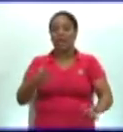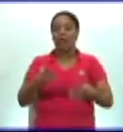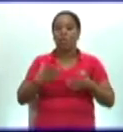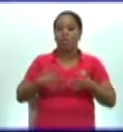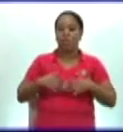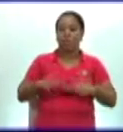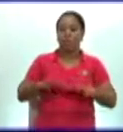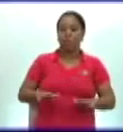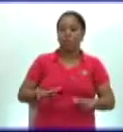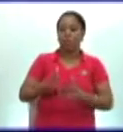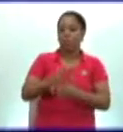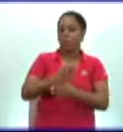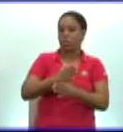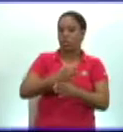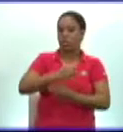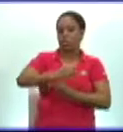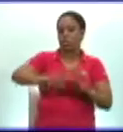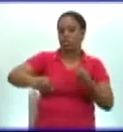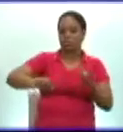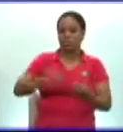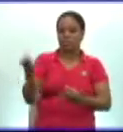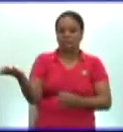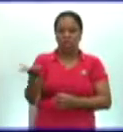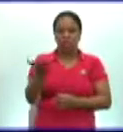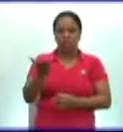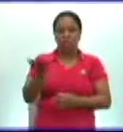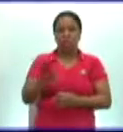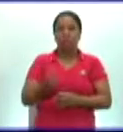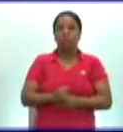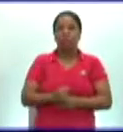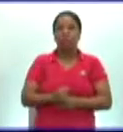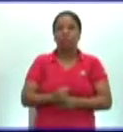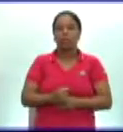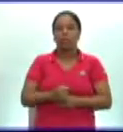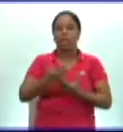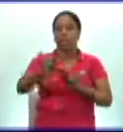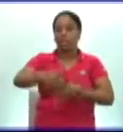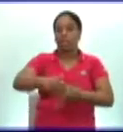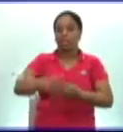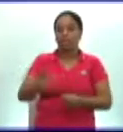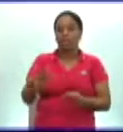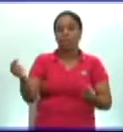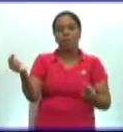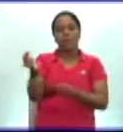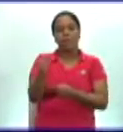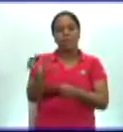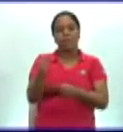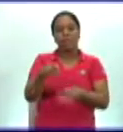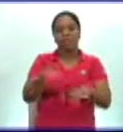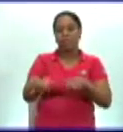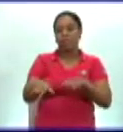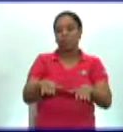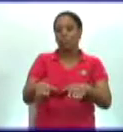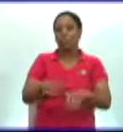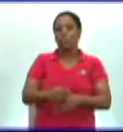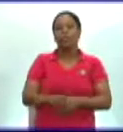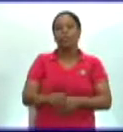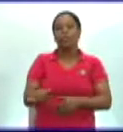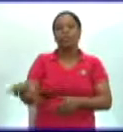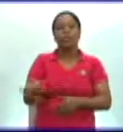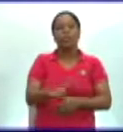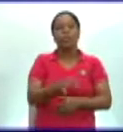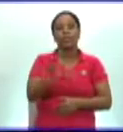el valor de su velocidad, la dirección, el sentido de su movimiento y